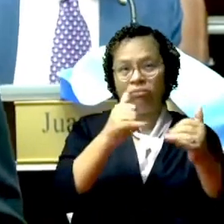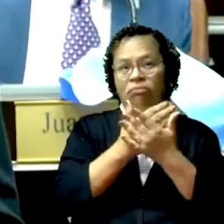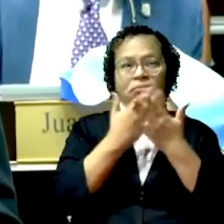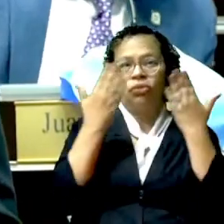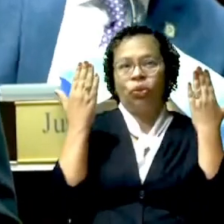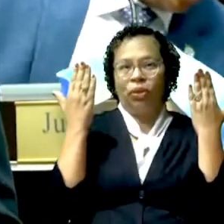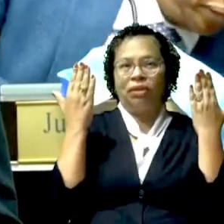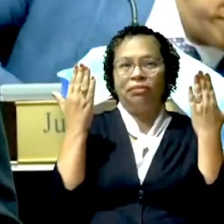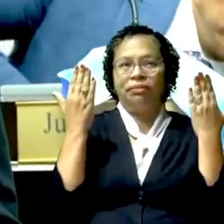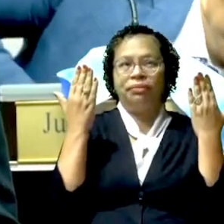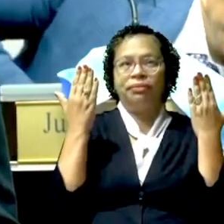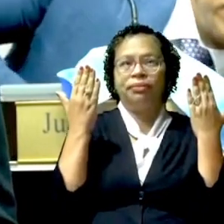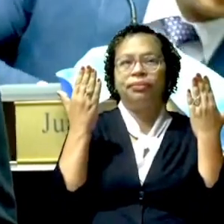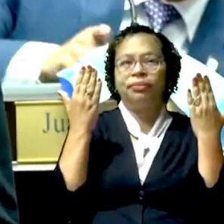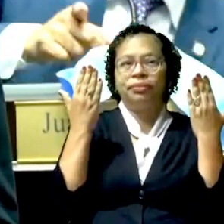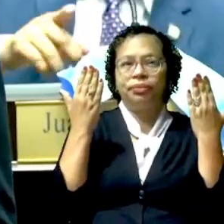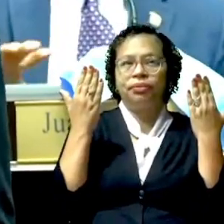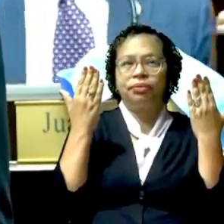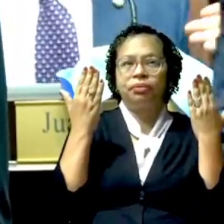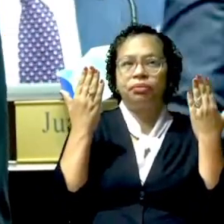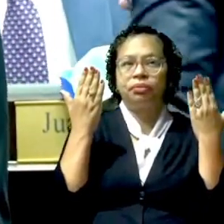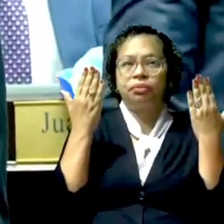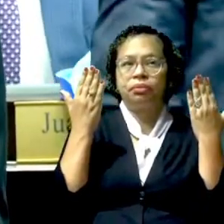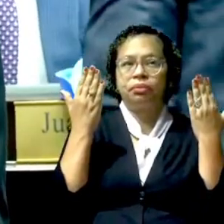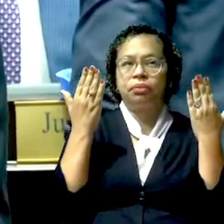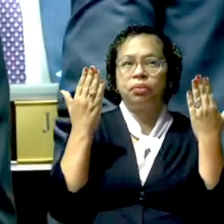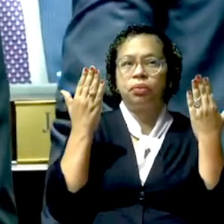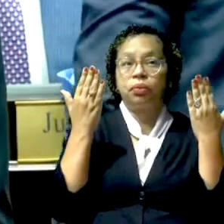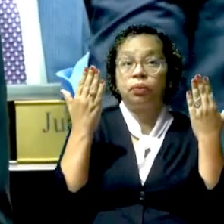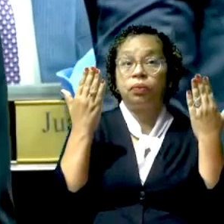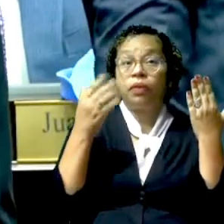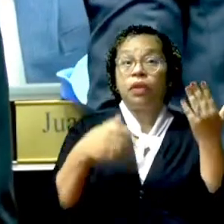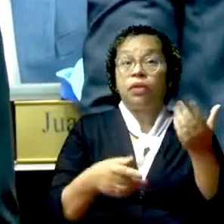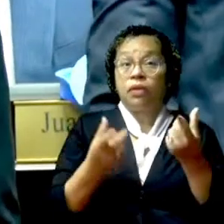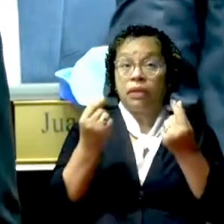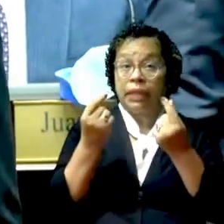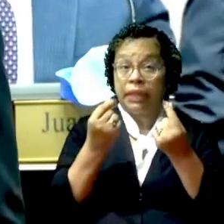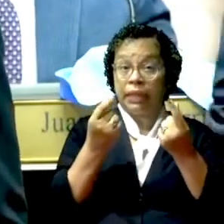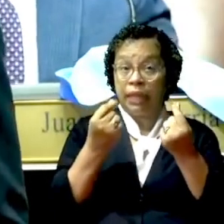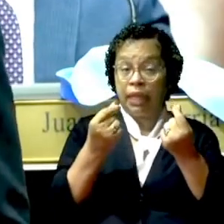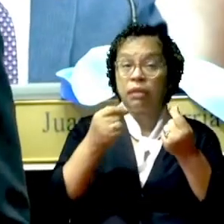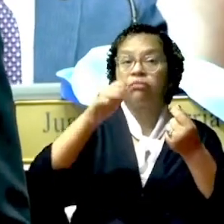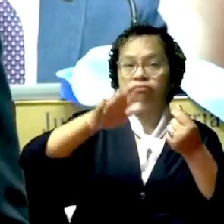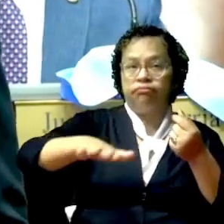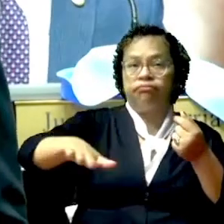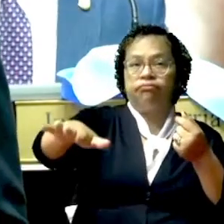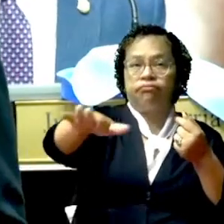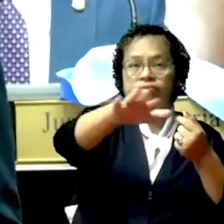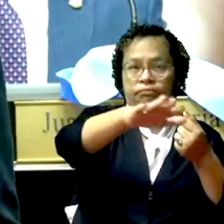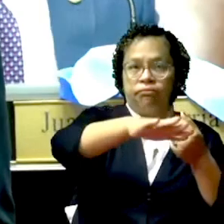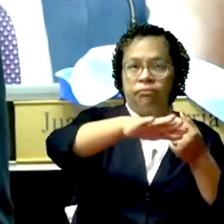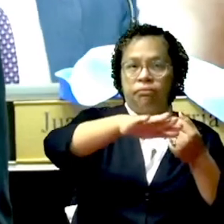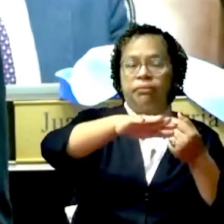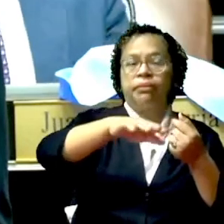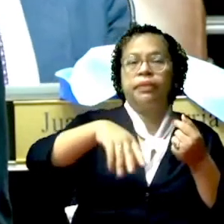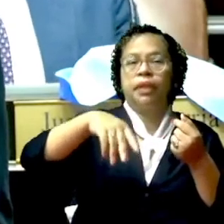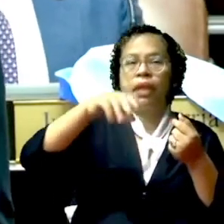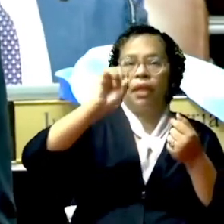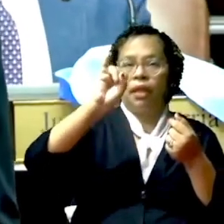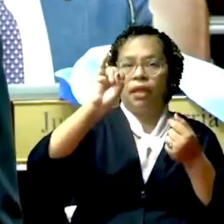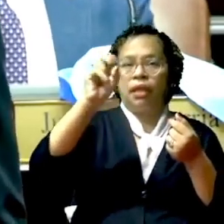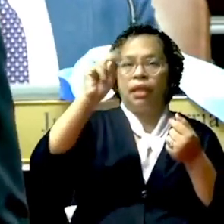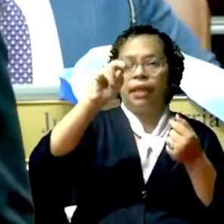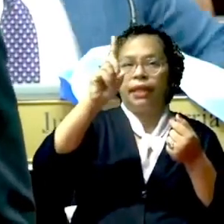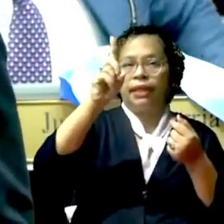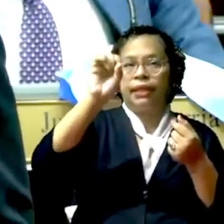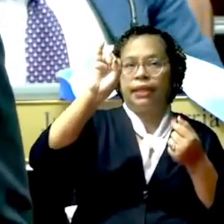Accesan a los terrenos de la Plaza Ceremonial Indígena y ahí de una manera irregular